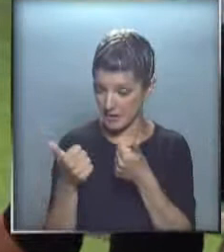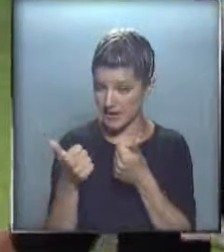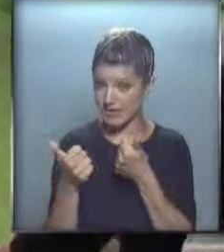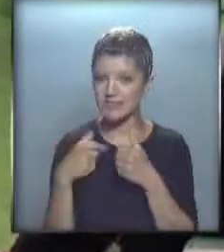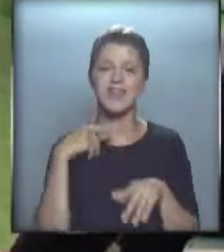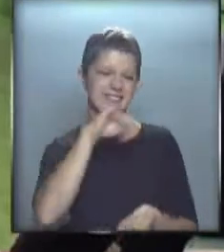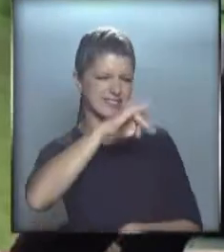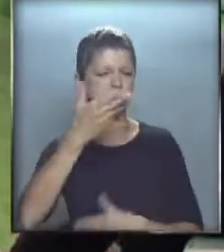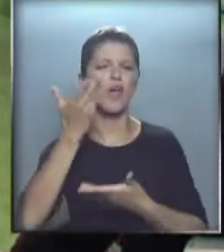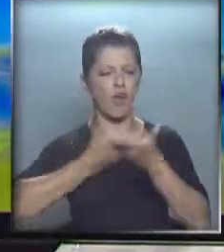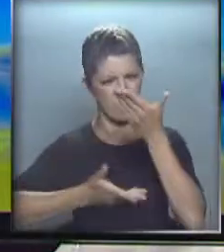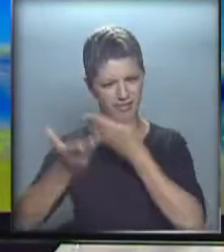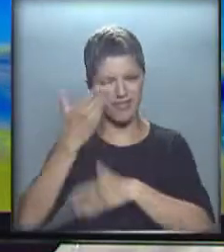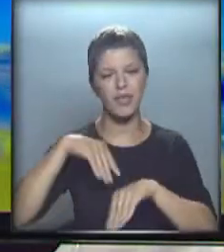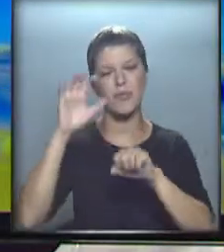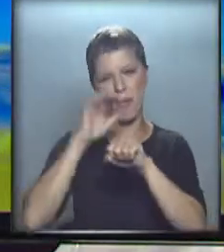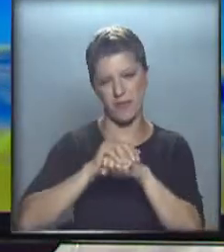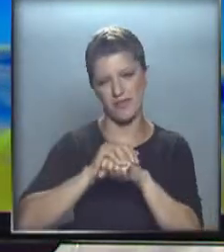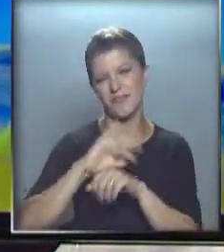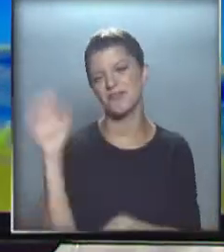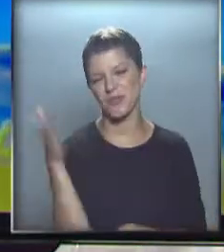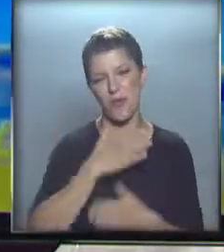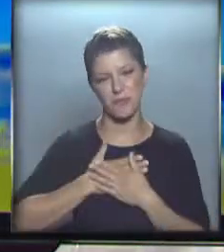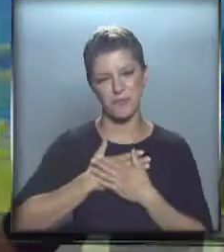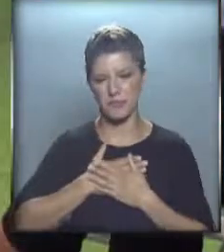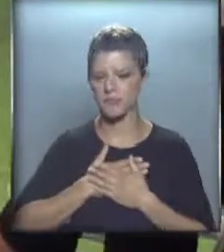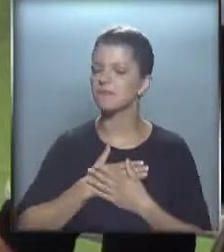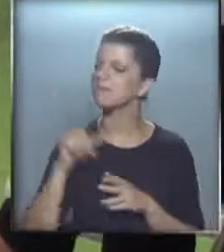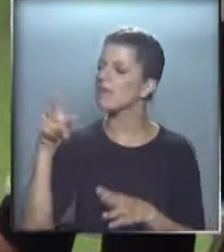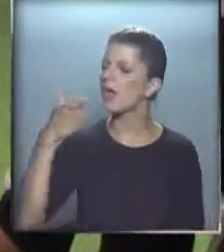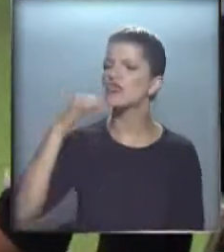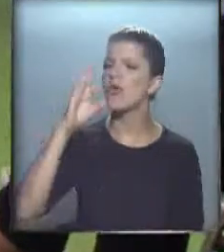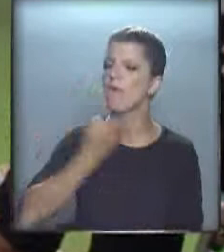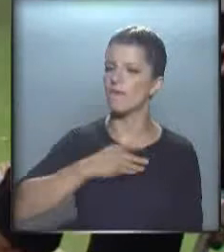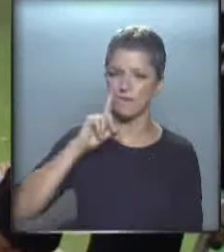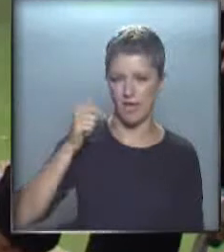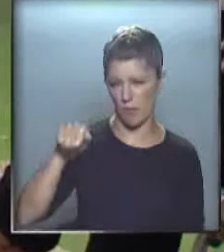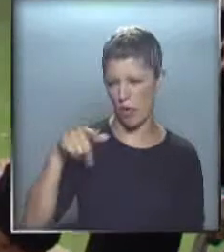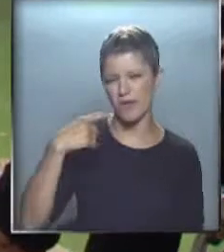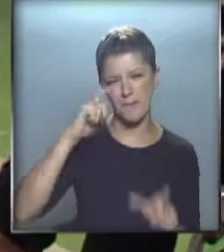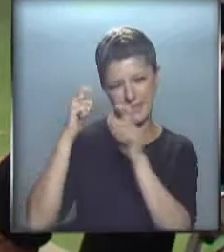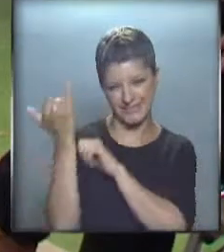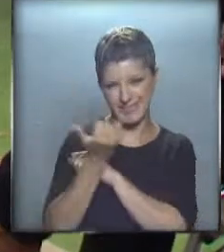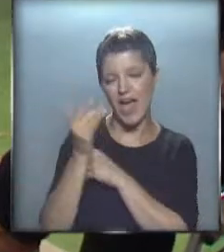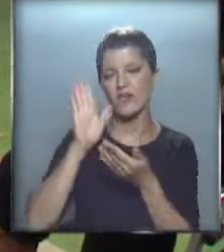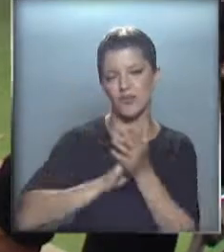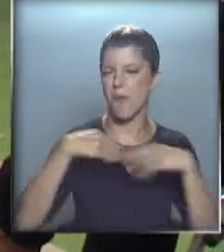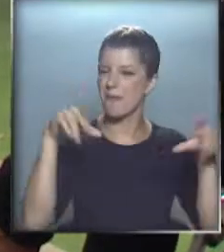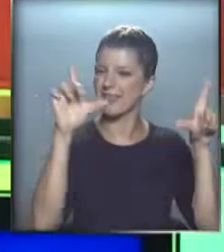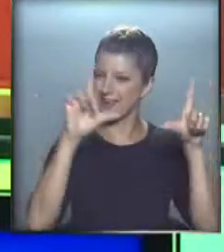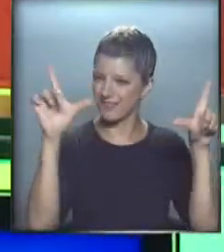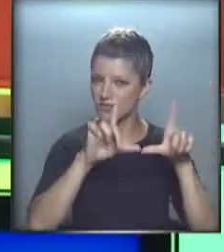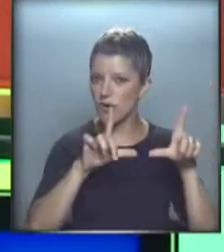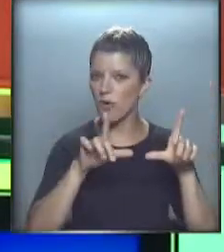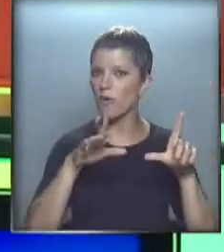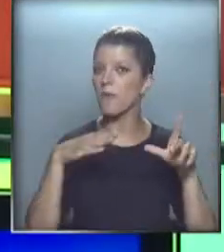Sí, hemos hecho una buena convivencia. Nos hemos hecho amigos, así que estamos muy felices. Sofía, vos ya estás bastante experimentada en el paño, ¿no? De televisión y demás. ¿Te